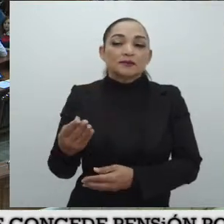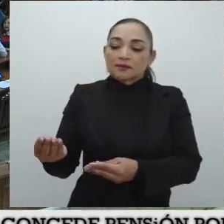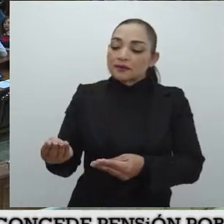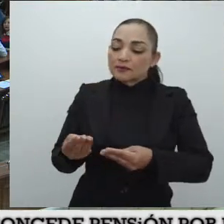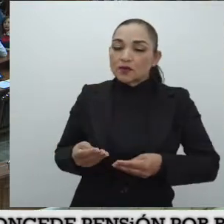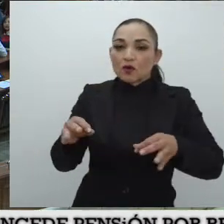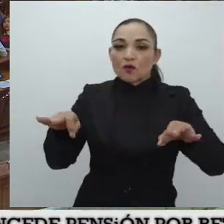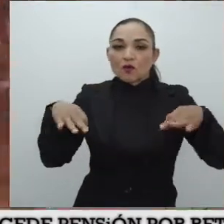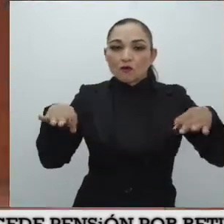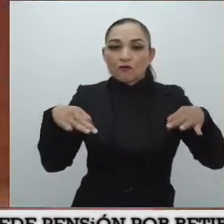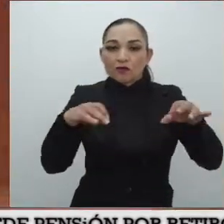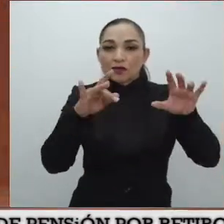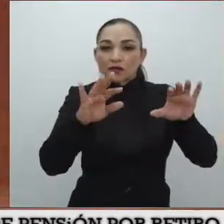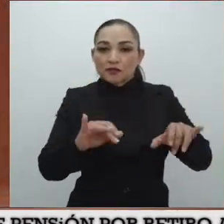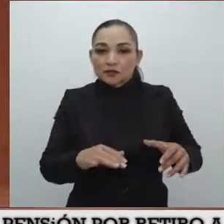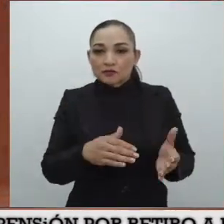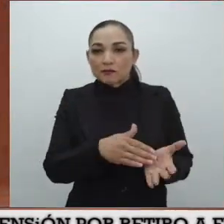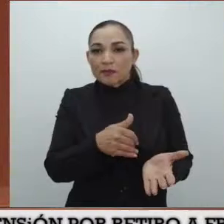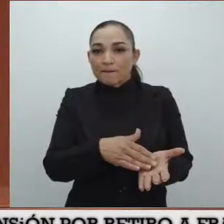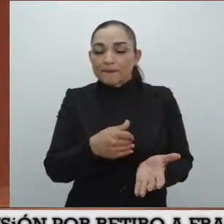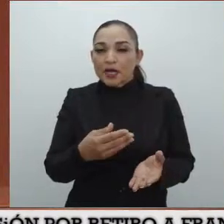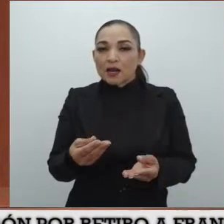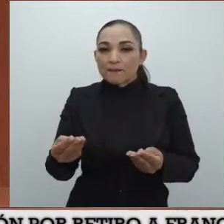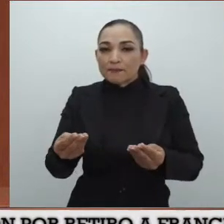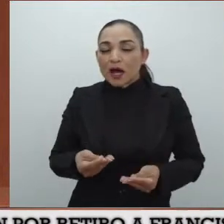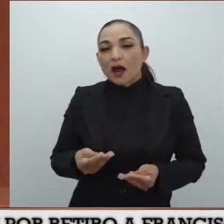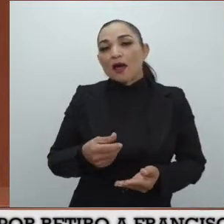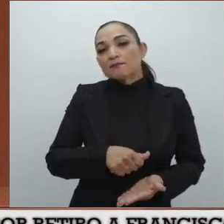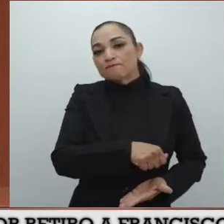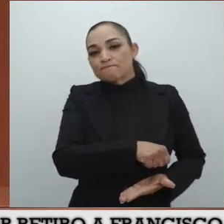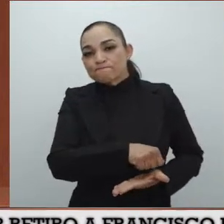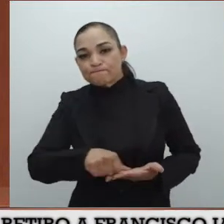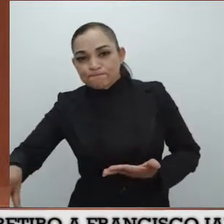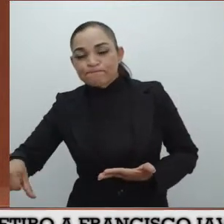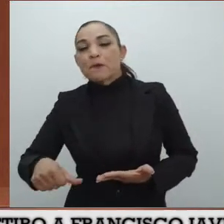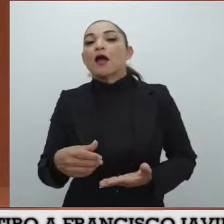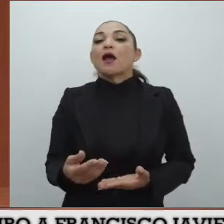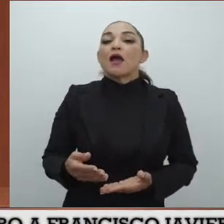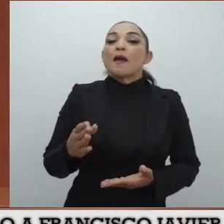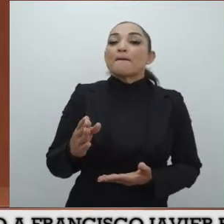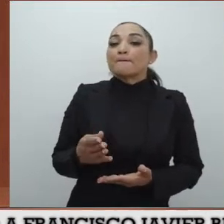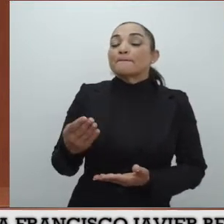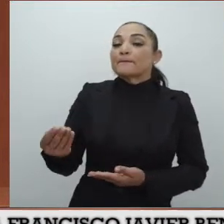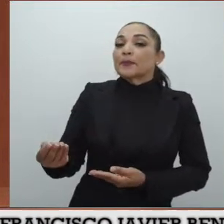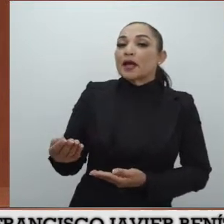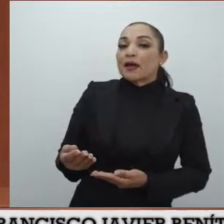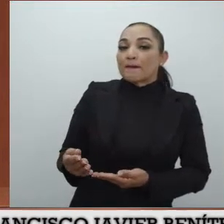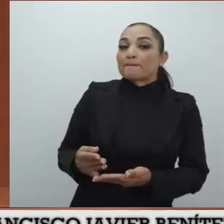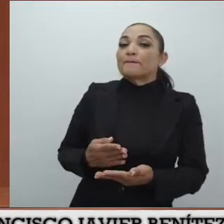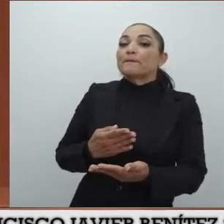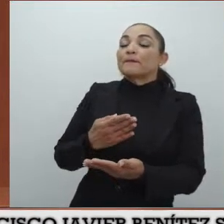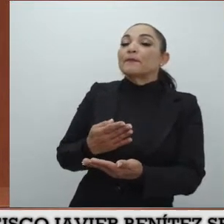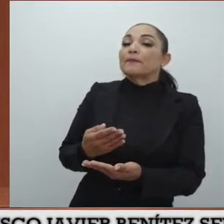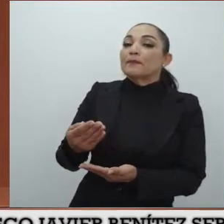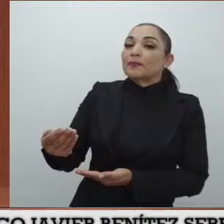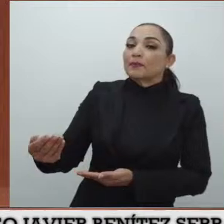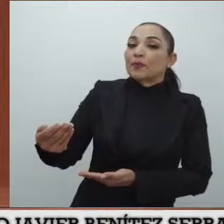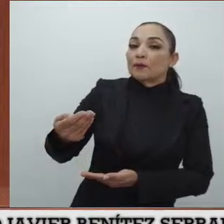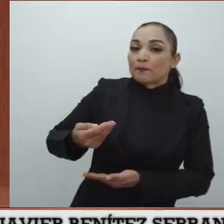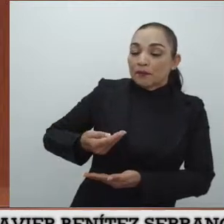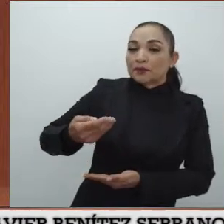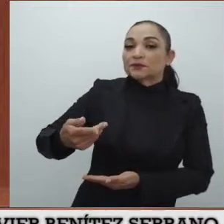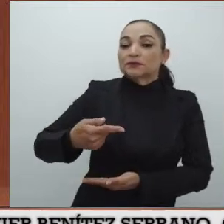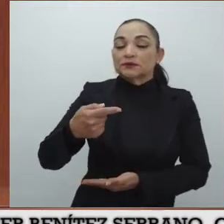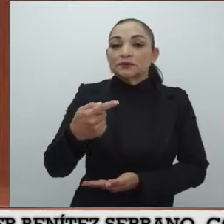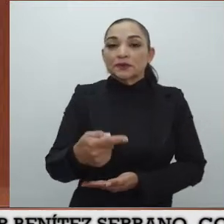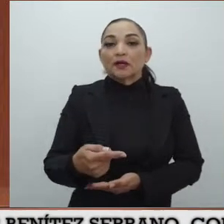oficio enviado por la Fiscalía donde pide se deje sin efecto la solicitud de iniciativa de pensión por retiro para Francisco Javier Benítez Serrano. En